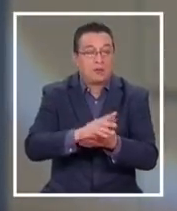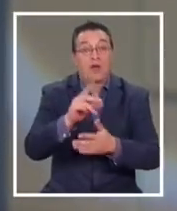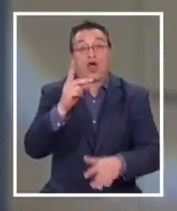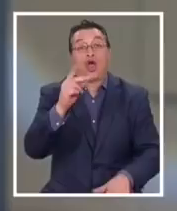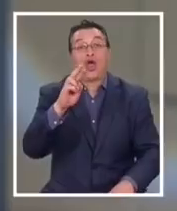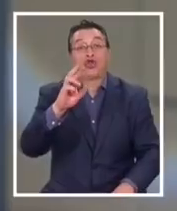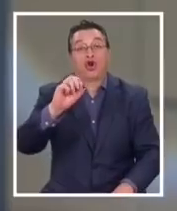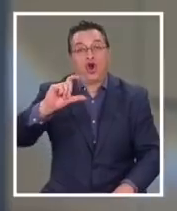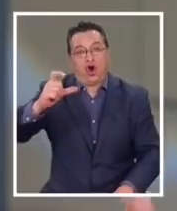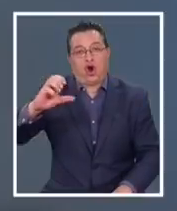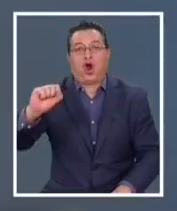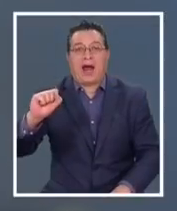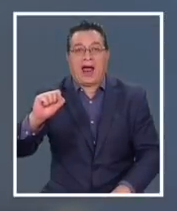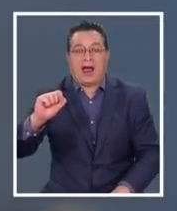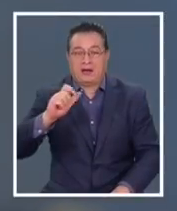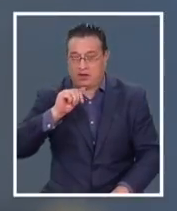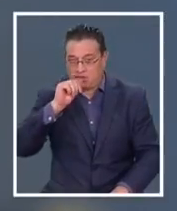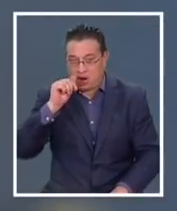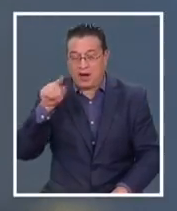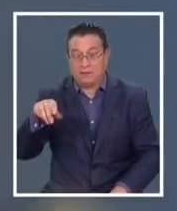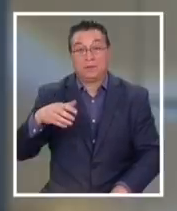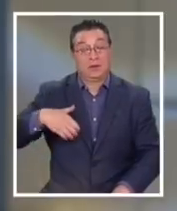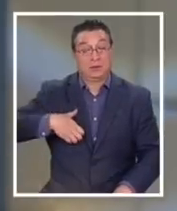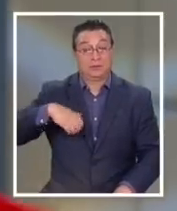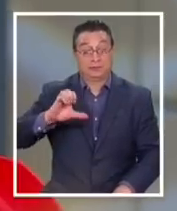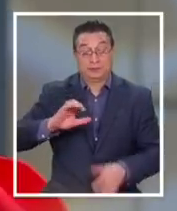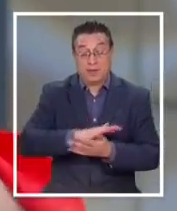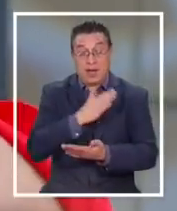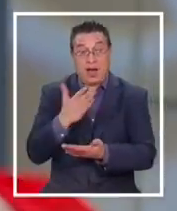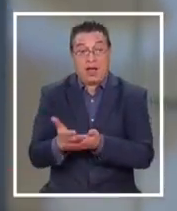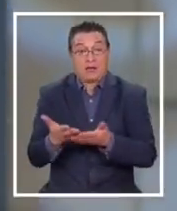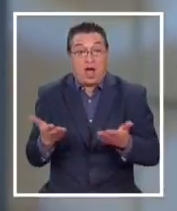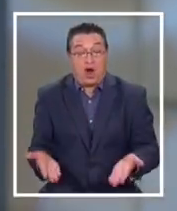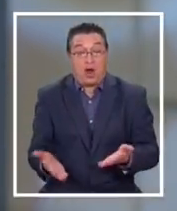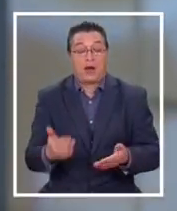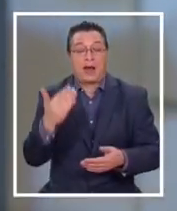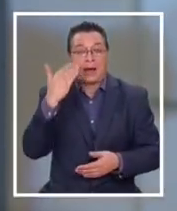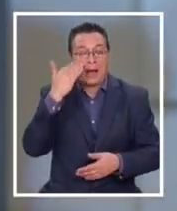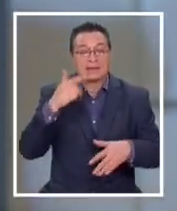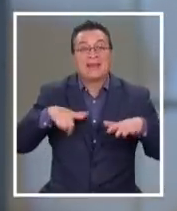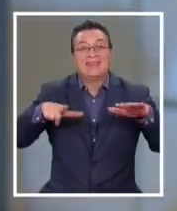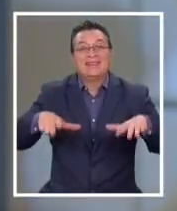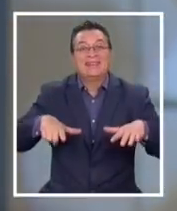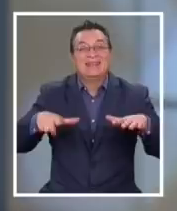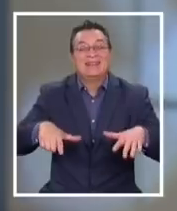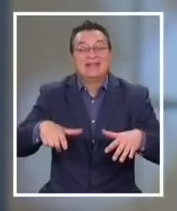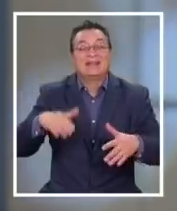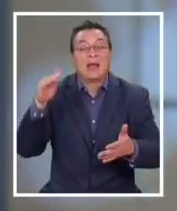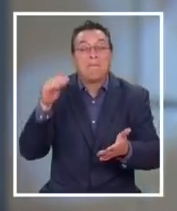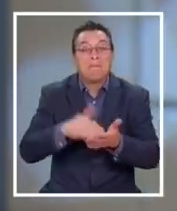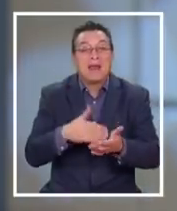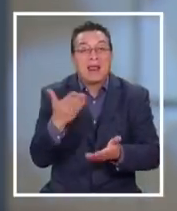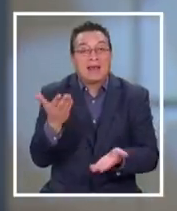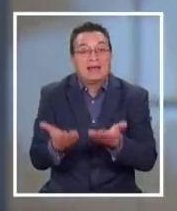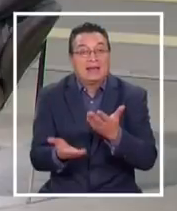droga. Nosotros, la PDI lleva hasta ahora casi 17 toneladas de droga incautada, que es,